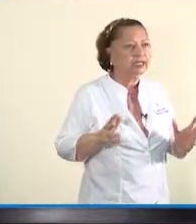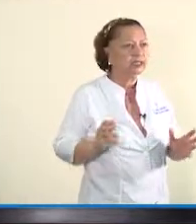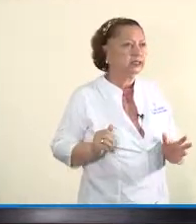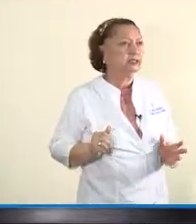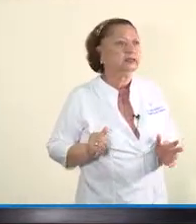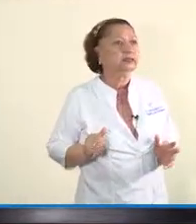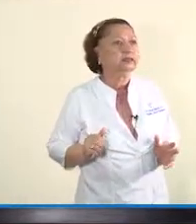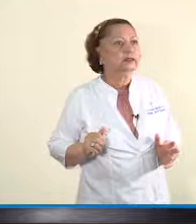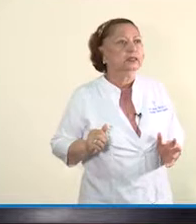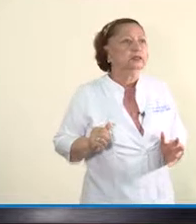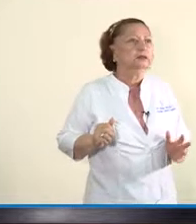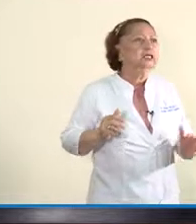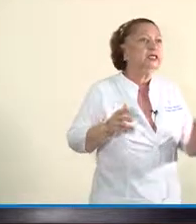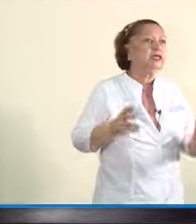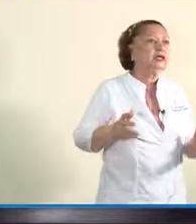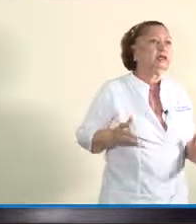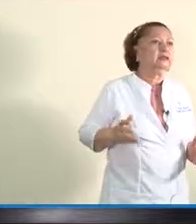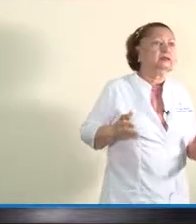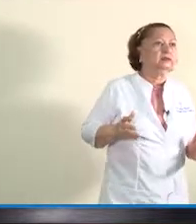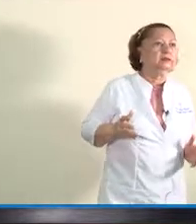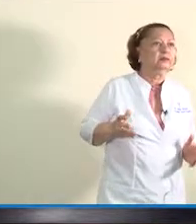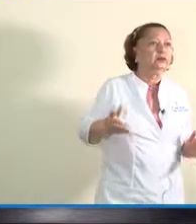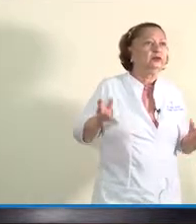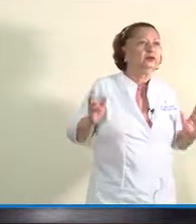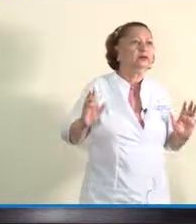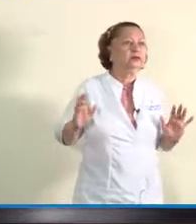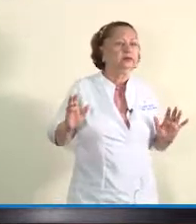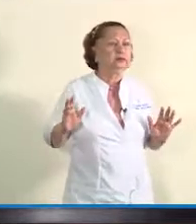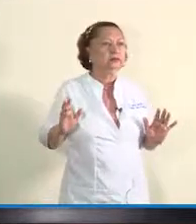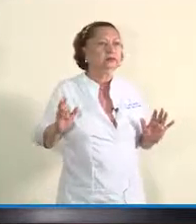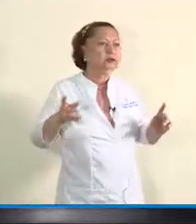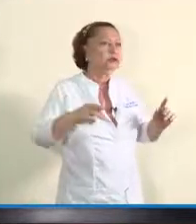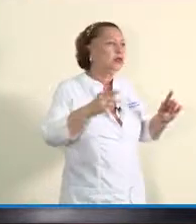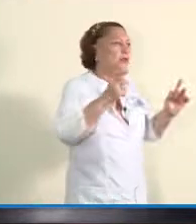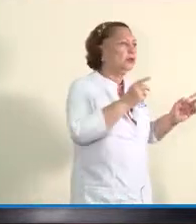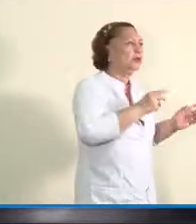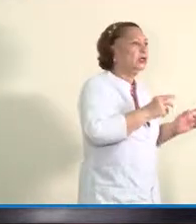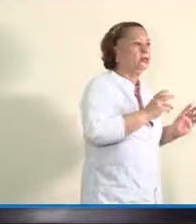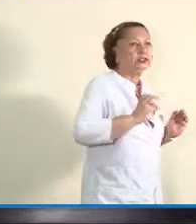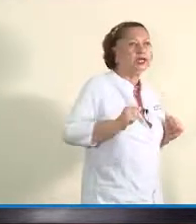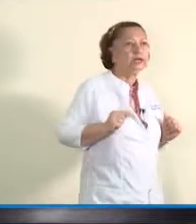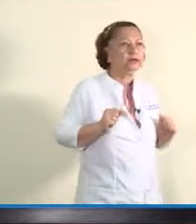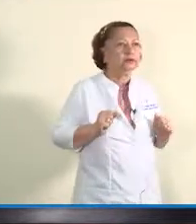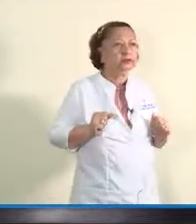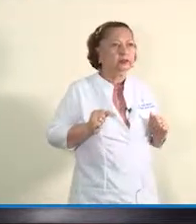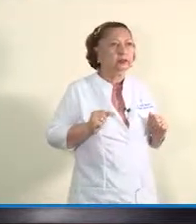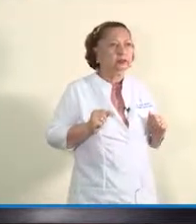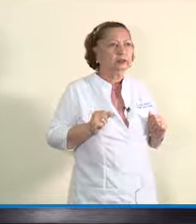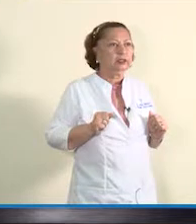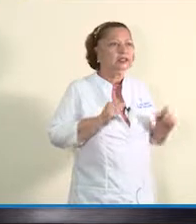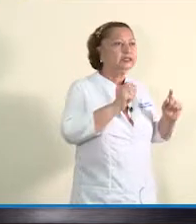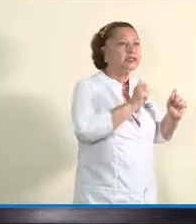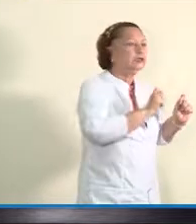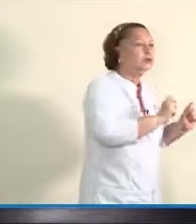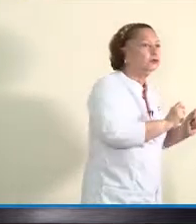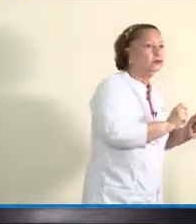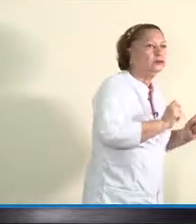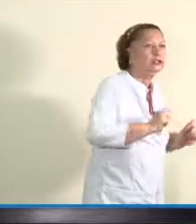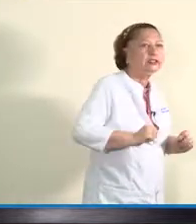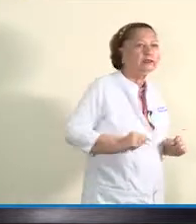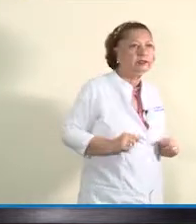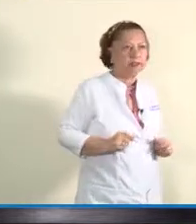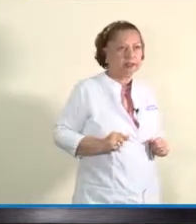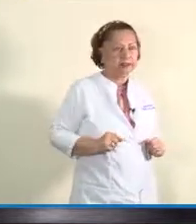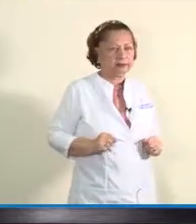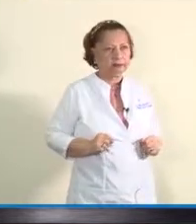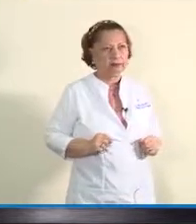aquí ustedes dirían, bueno, pero yo lo que puedo es escucharlo. Esa se